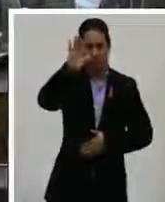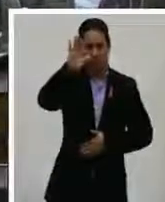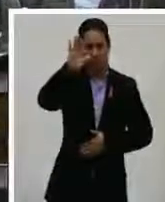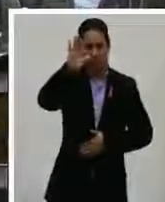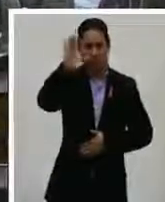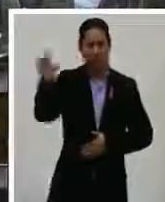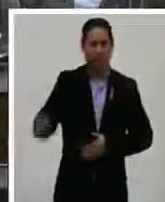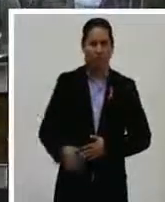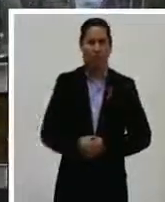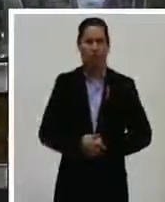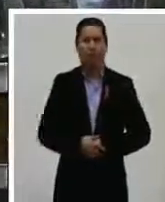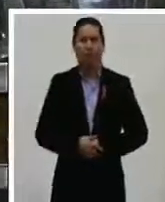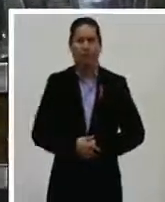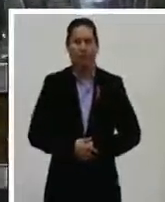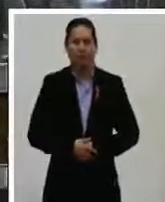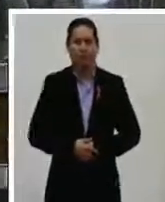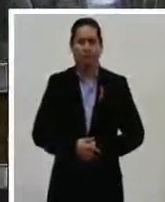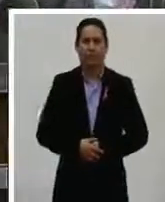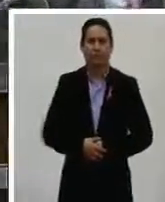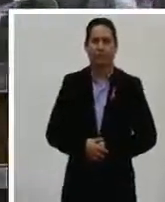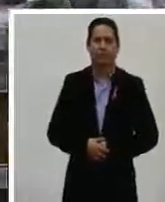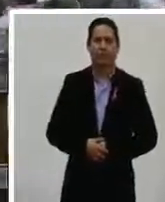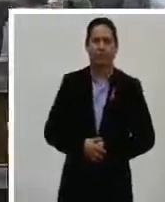levantando la mano